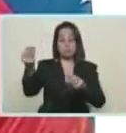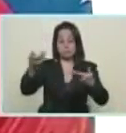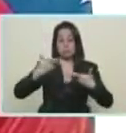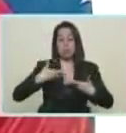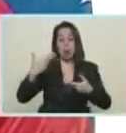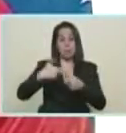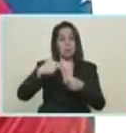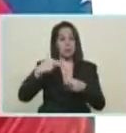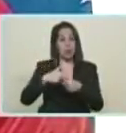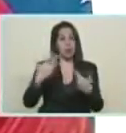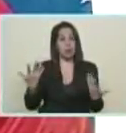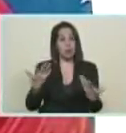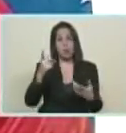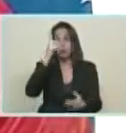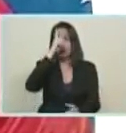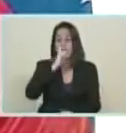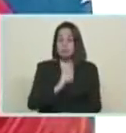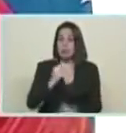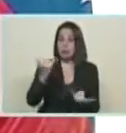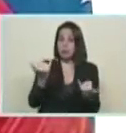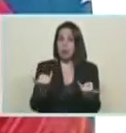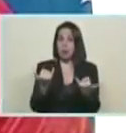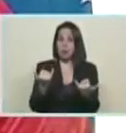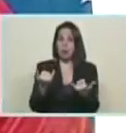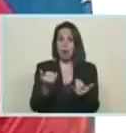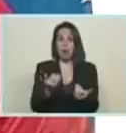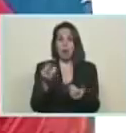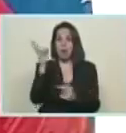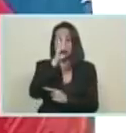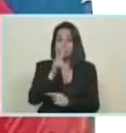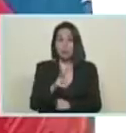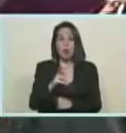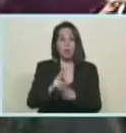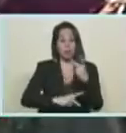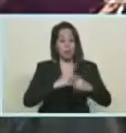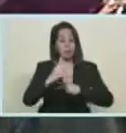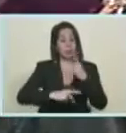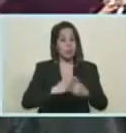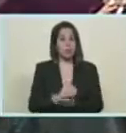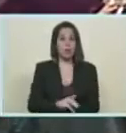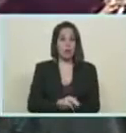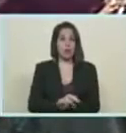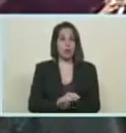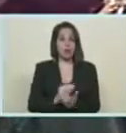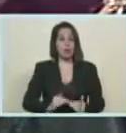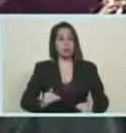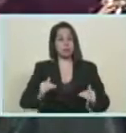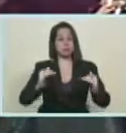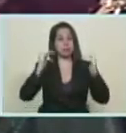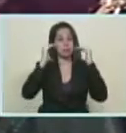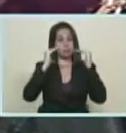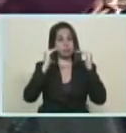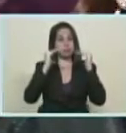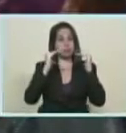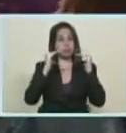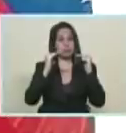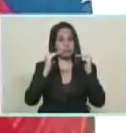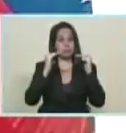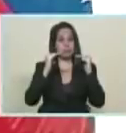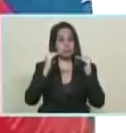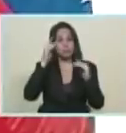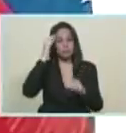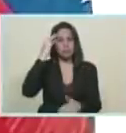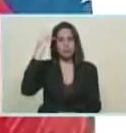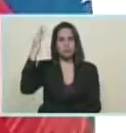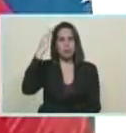petroleros en los años que están por venir, de una Venezuela próspera, de una Venezuela en crecimiento. Ese es el sueño